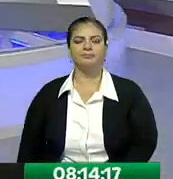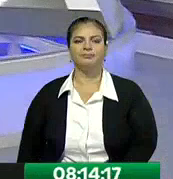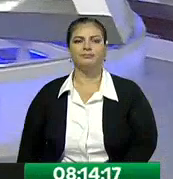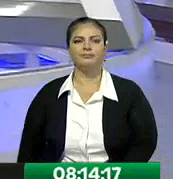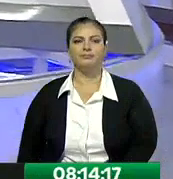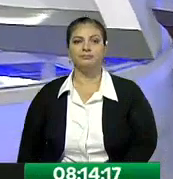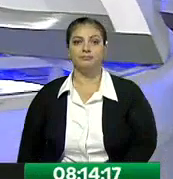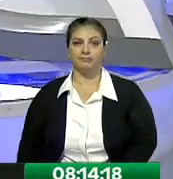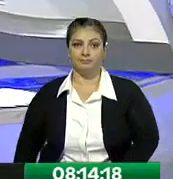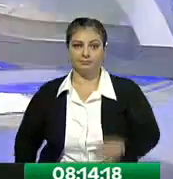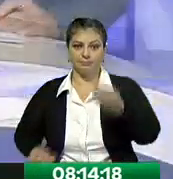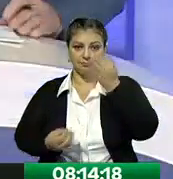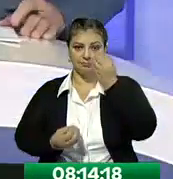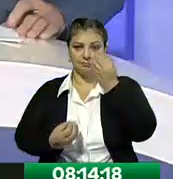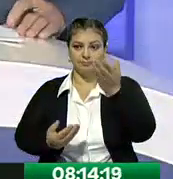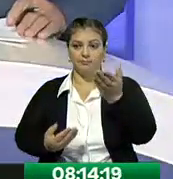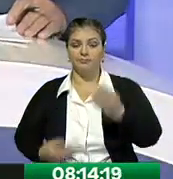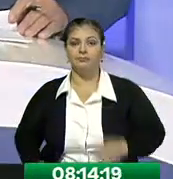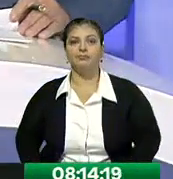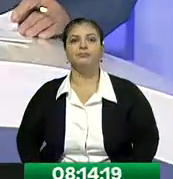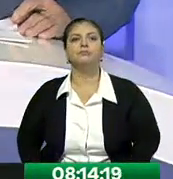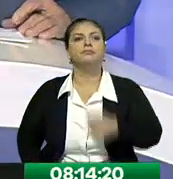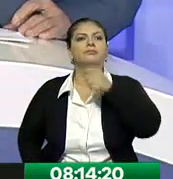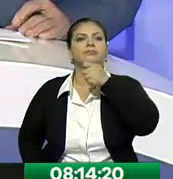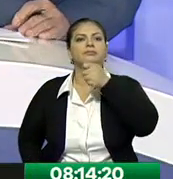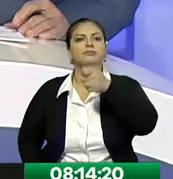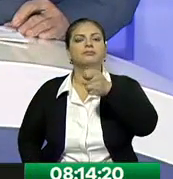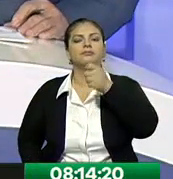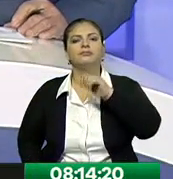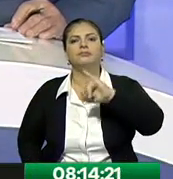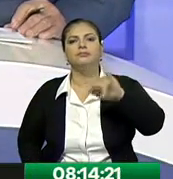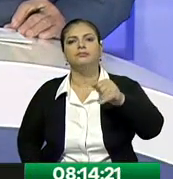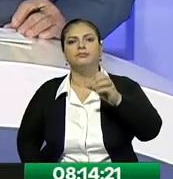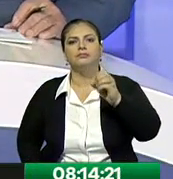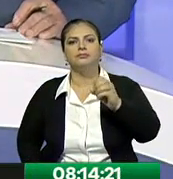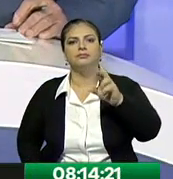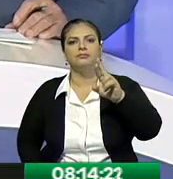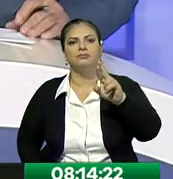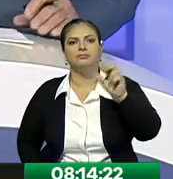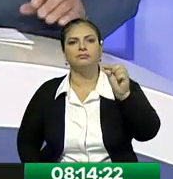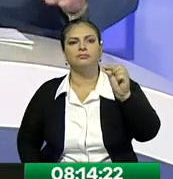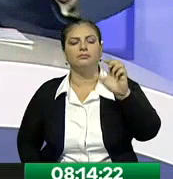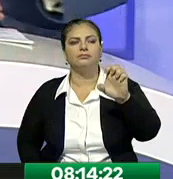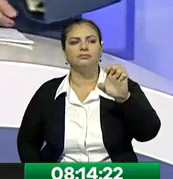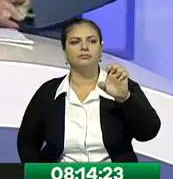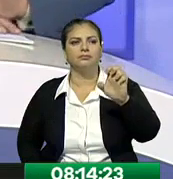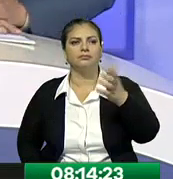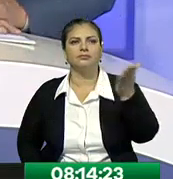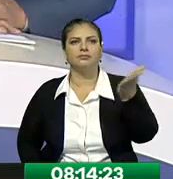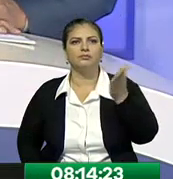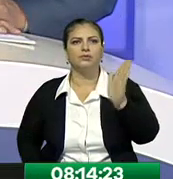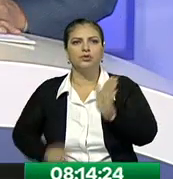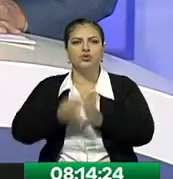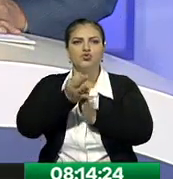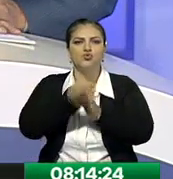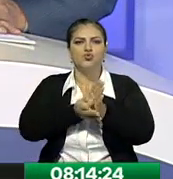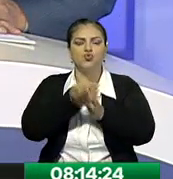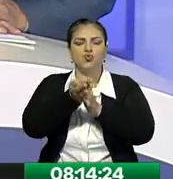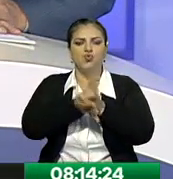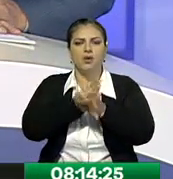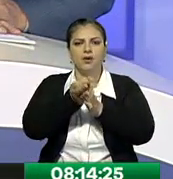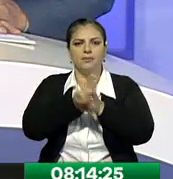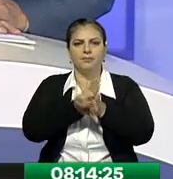tenemos información en desarrollo de última hora. Jorge Salazar se encuentra en un sitio en Durán, en un sector de Durán, en sitio en el que se desarrolla